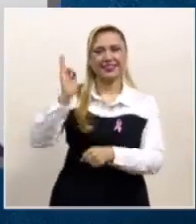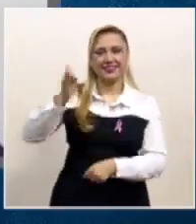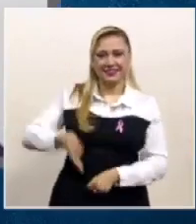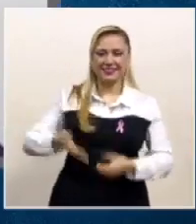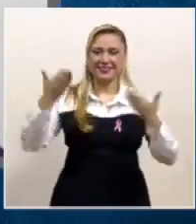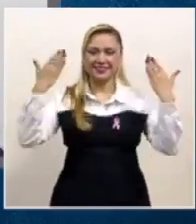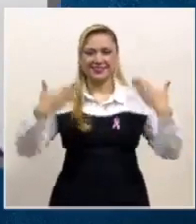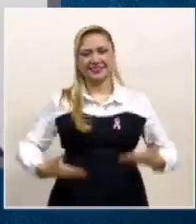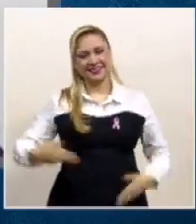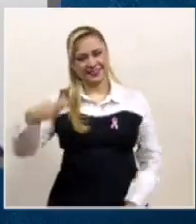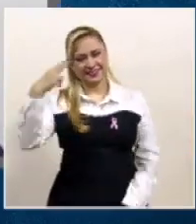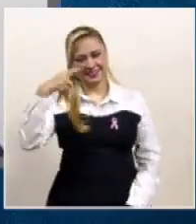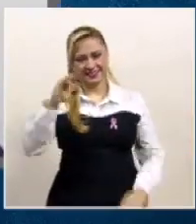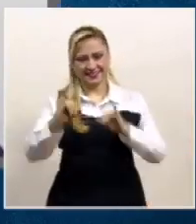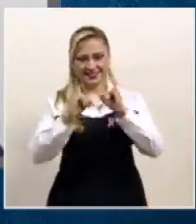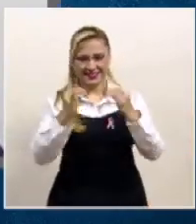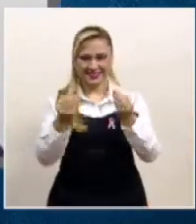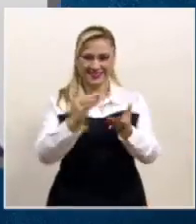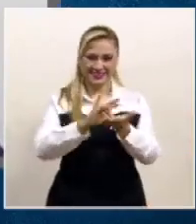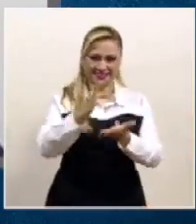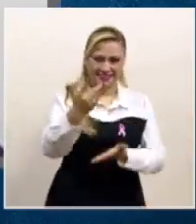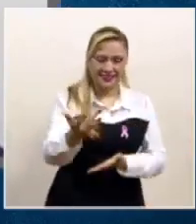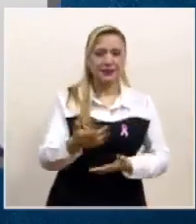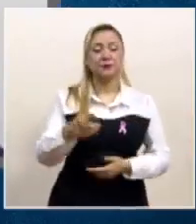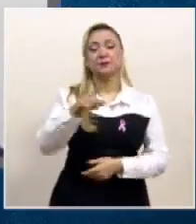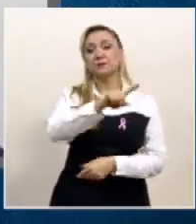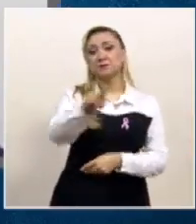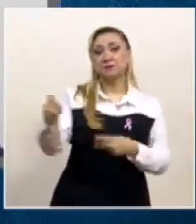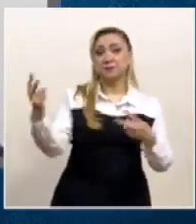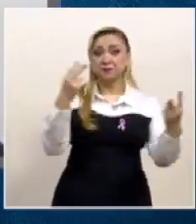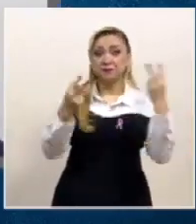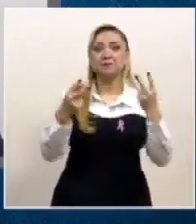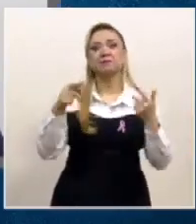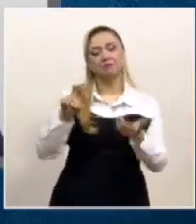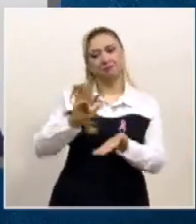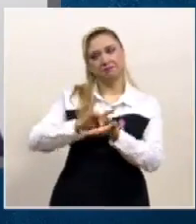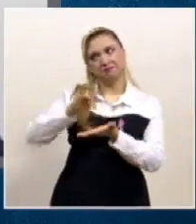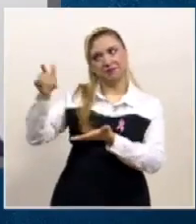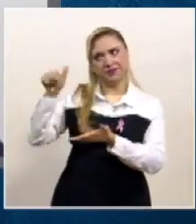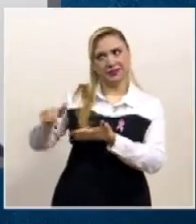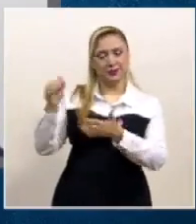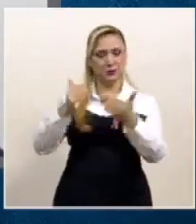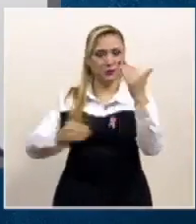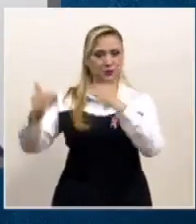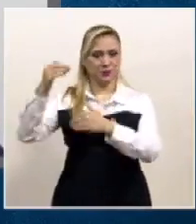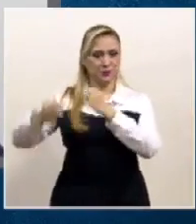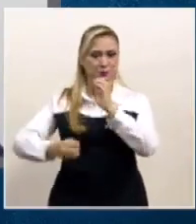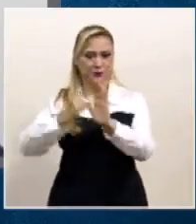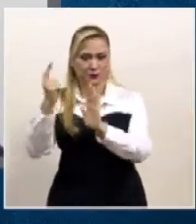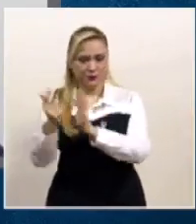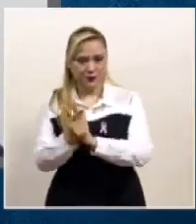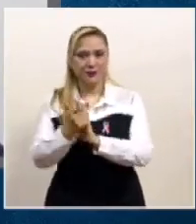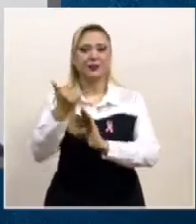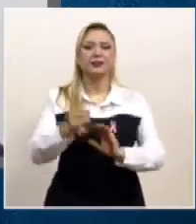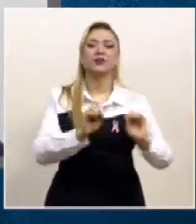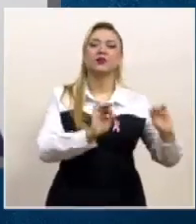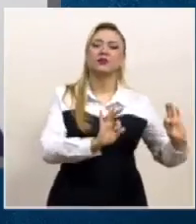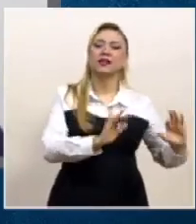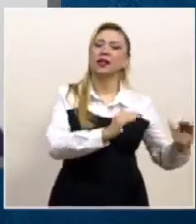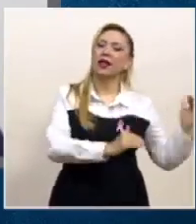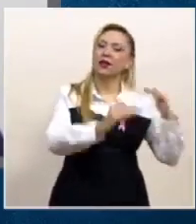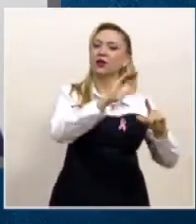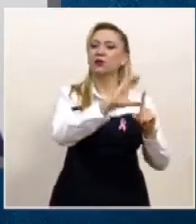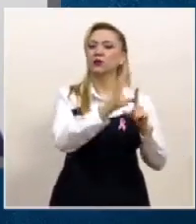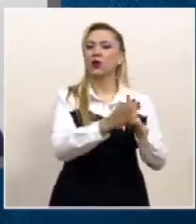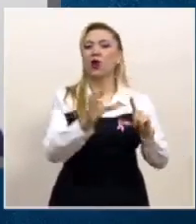bueno, recordarles a quienes nos escuchan que este programa se hace en colaboración entre la Suprema Corte de Justicia de la Nación y la Oficina del Alto Comisionado